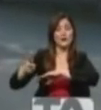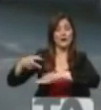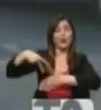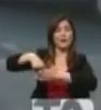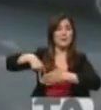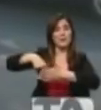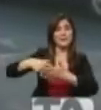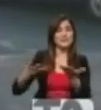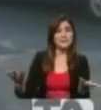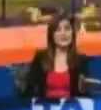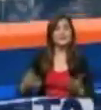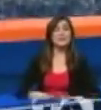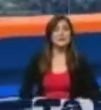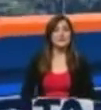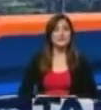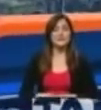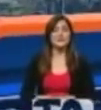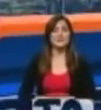imposibilitando el paso de los peatones.